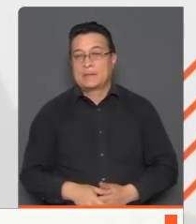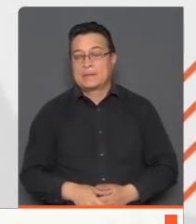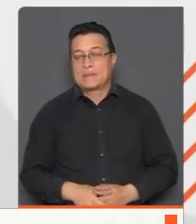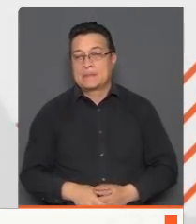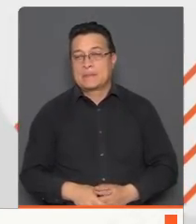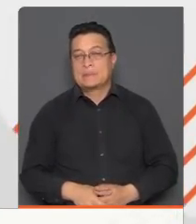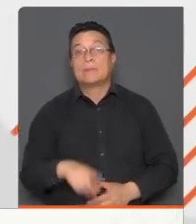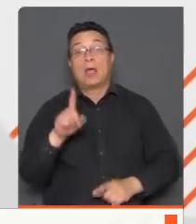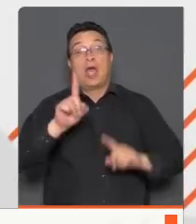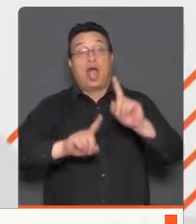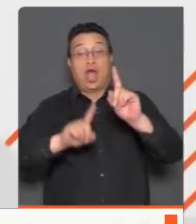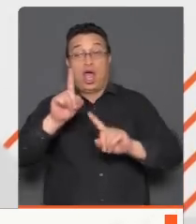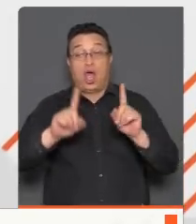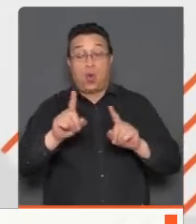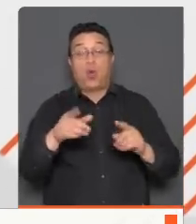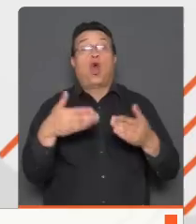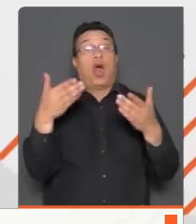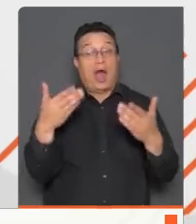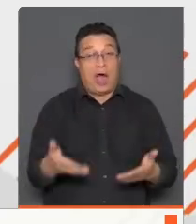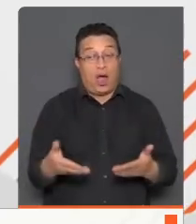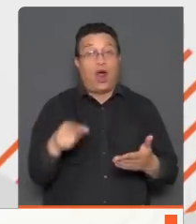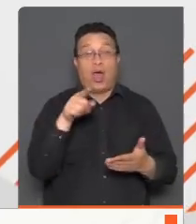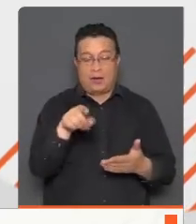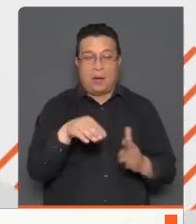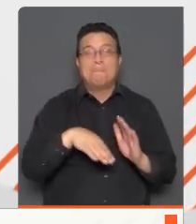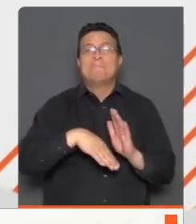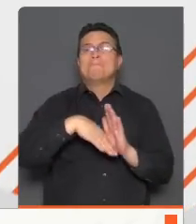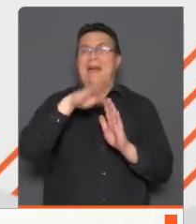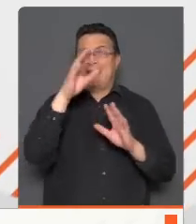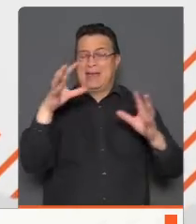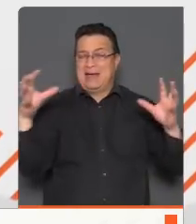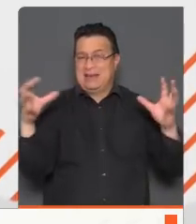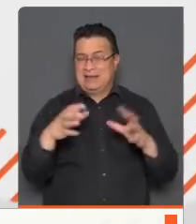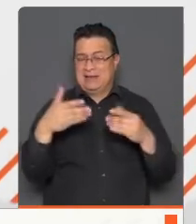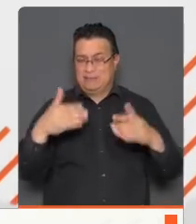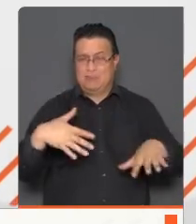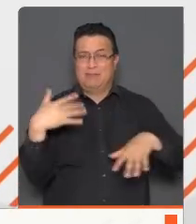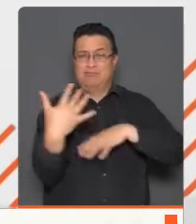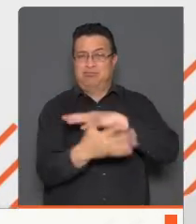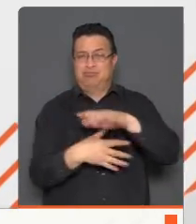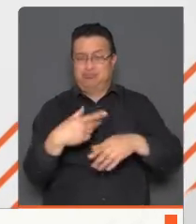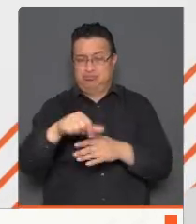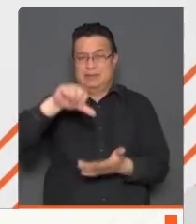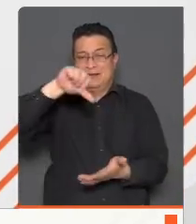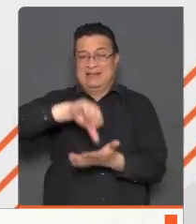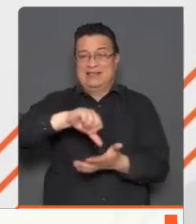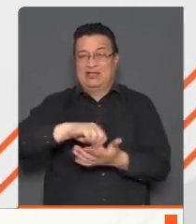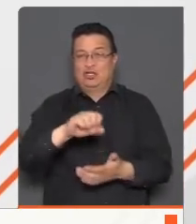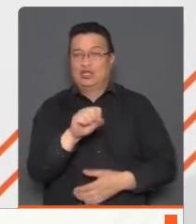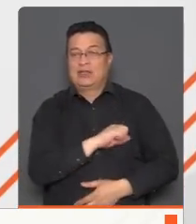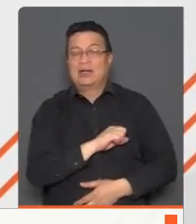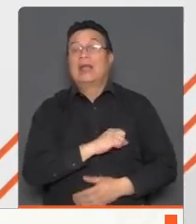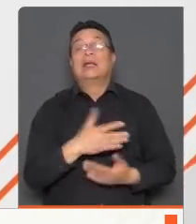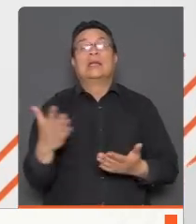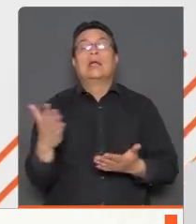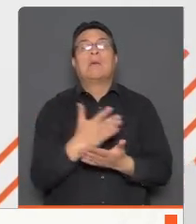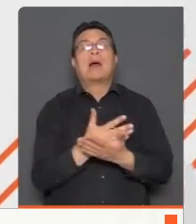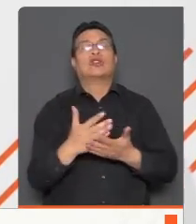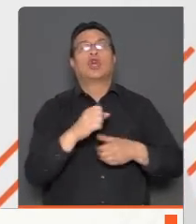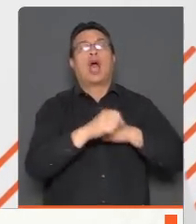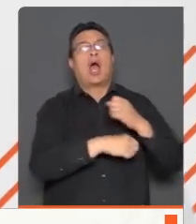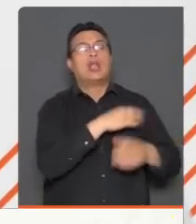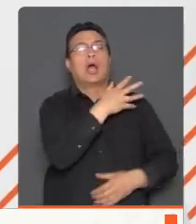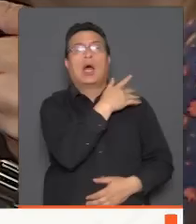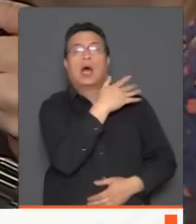Para algunos, en la actualidad se vive el punto más álgido de descontrol en el casco histórico. ¿Qué pasó durante todos estos años